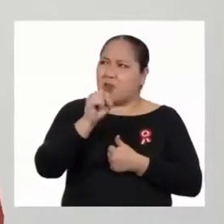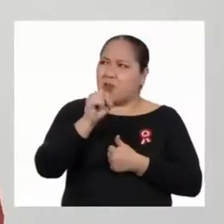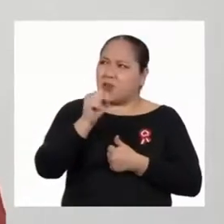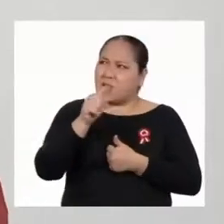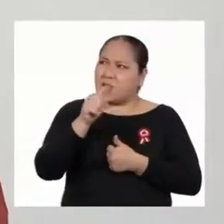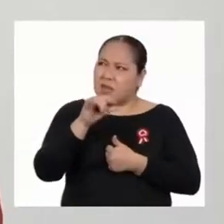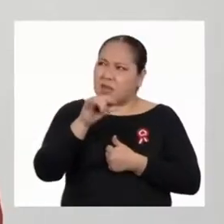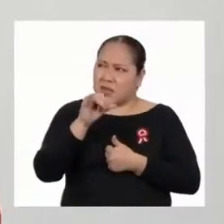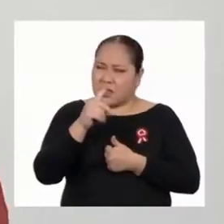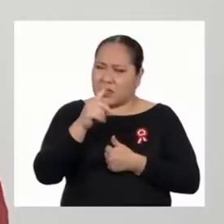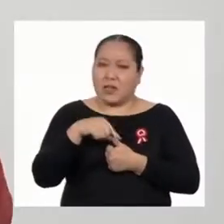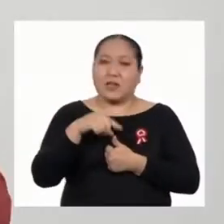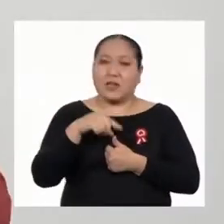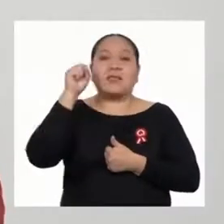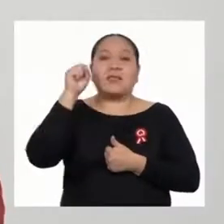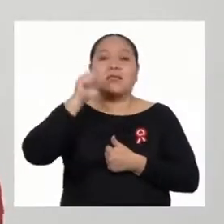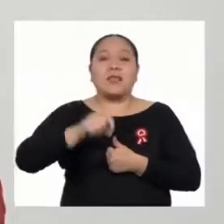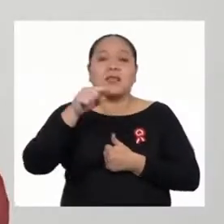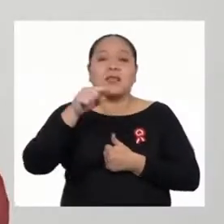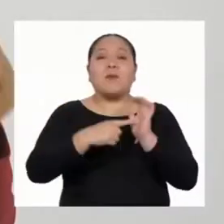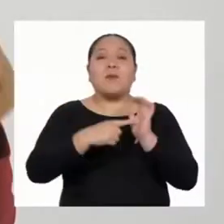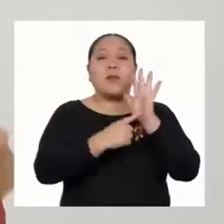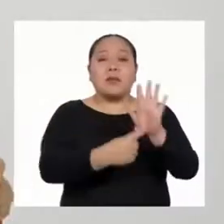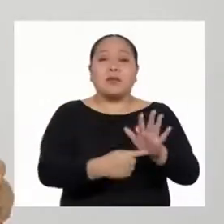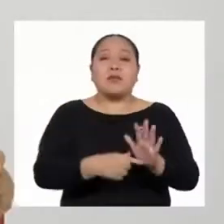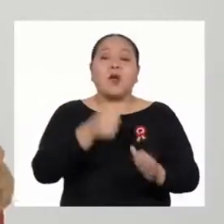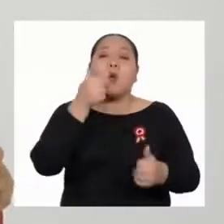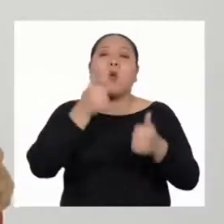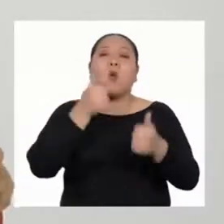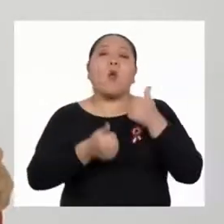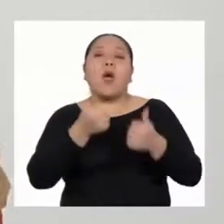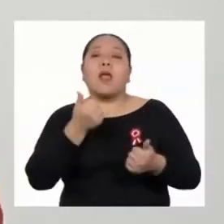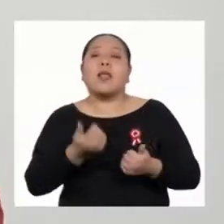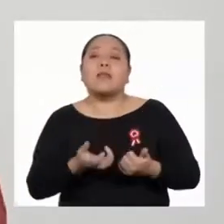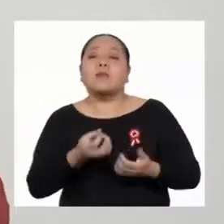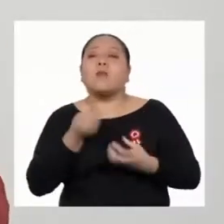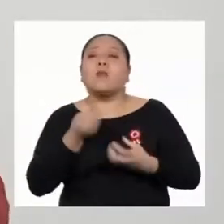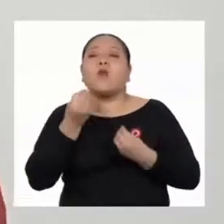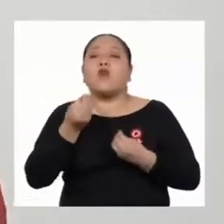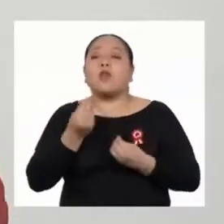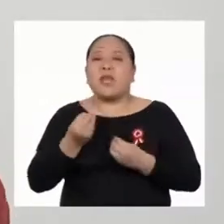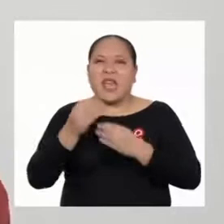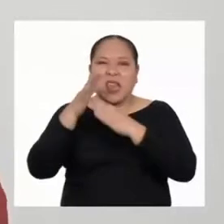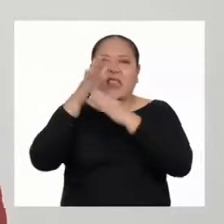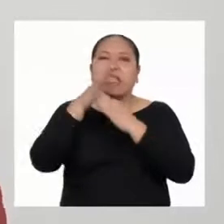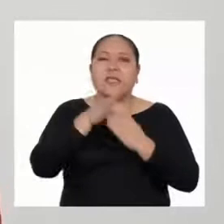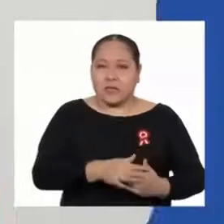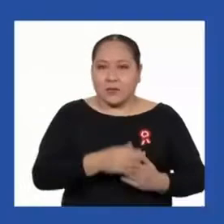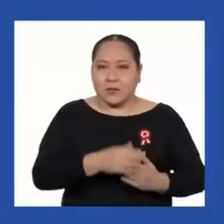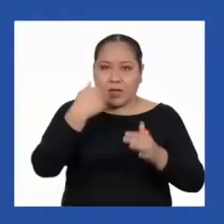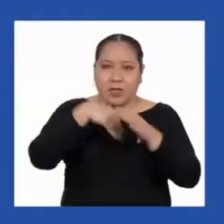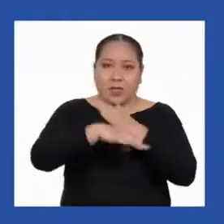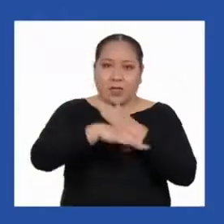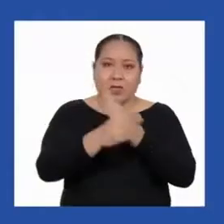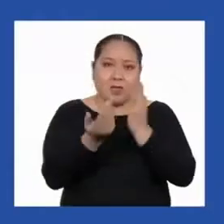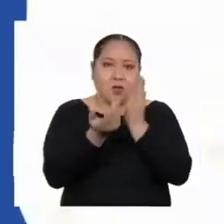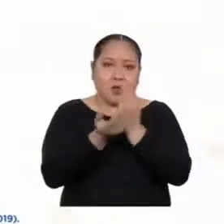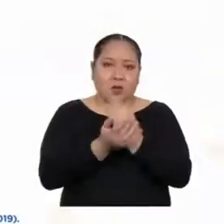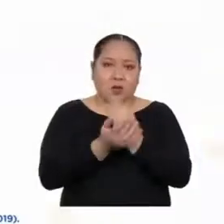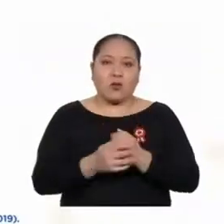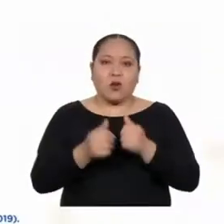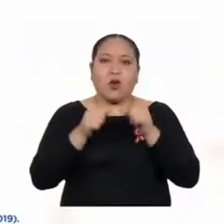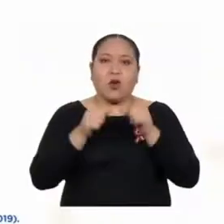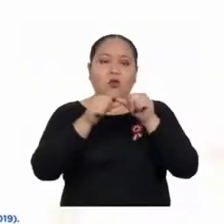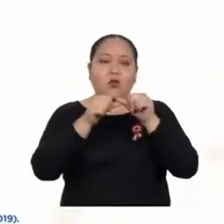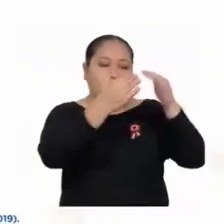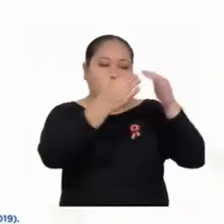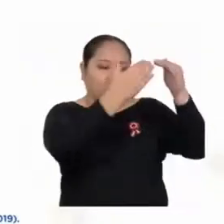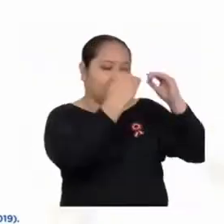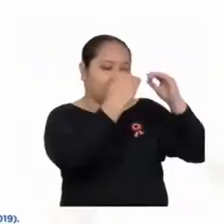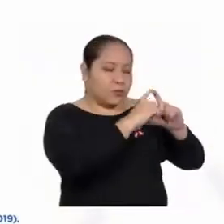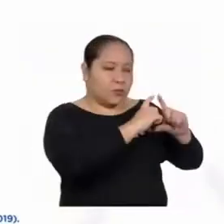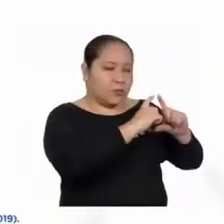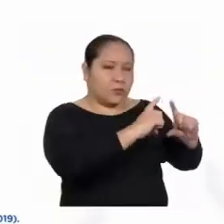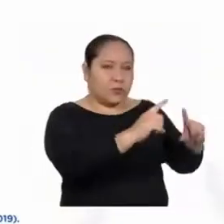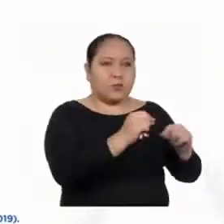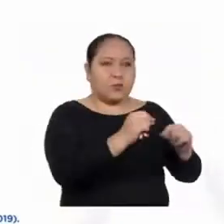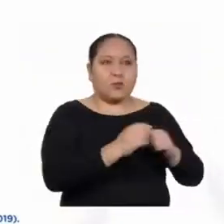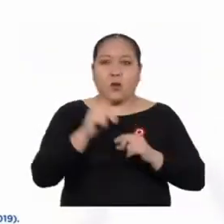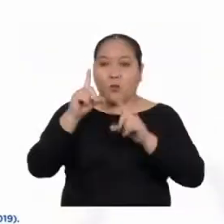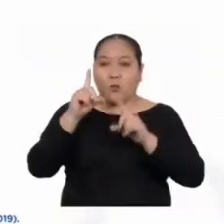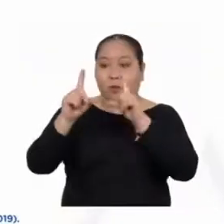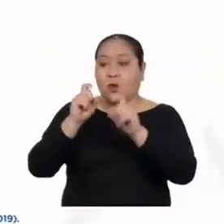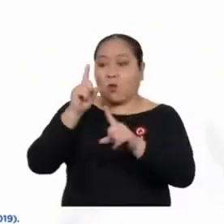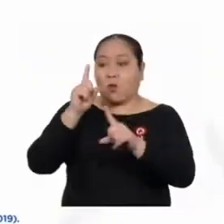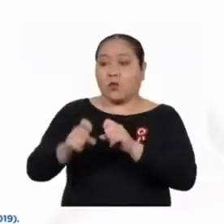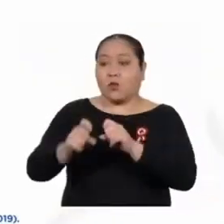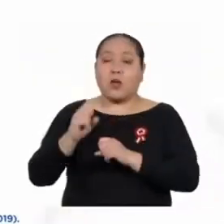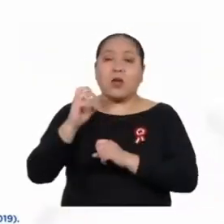párrafo nos presenta las causas de la discriminación en escuelas. Continuemos con el segundo párrafo. En una encuesta sobre